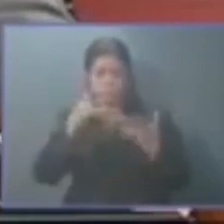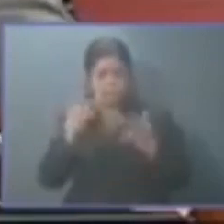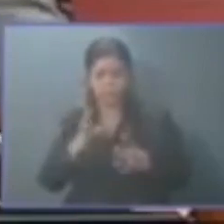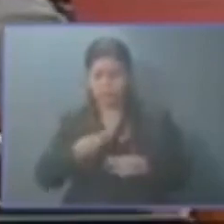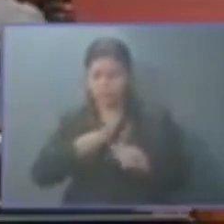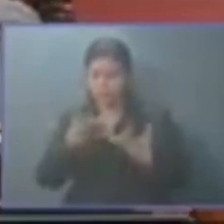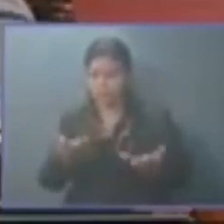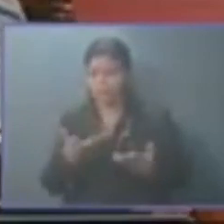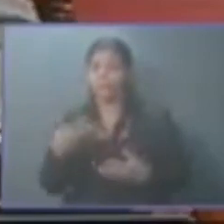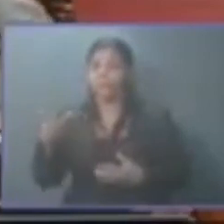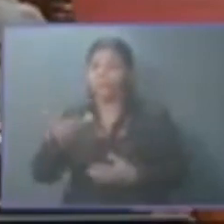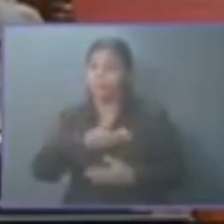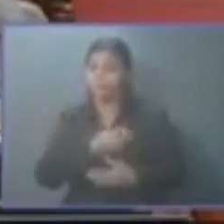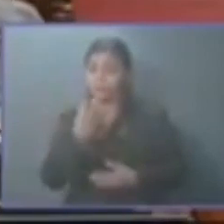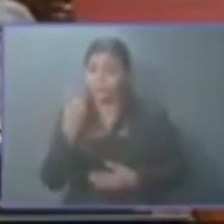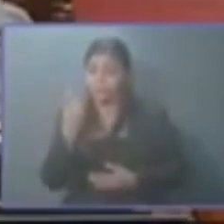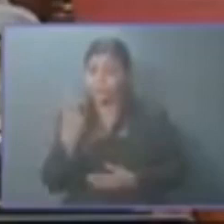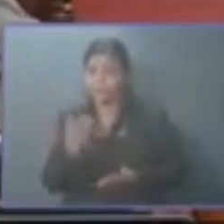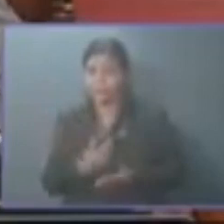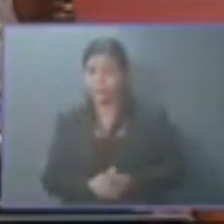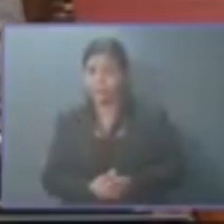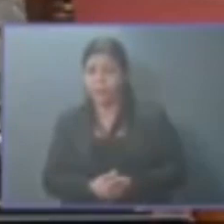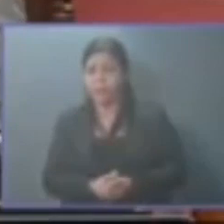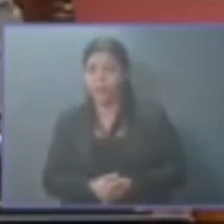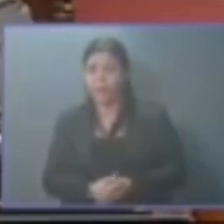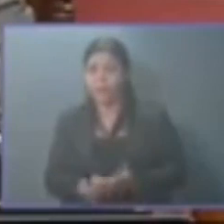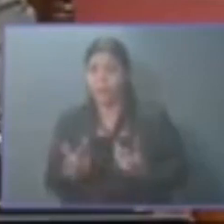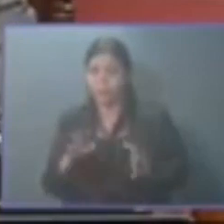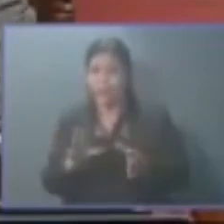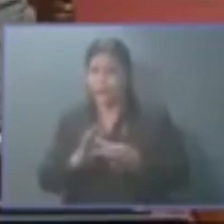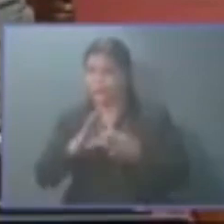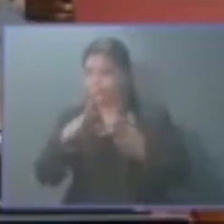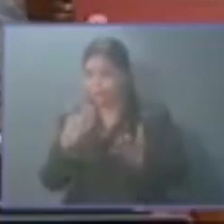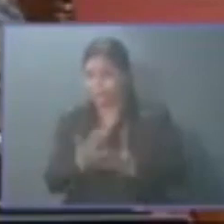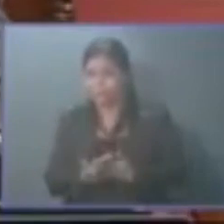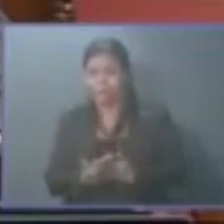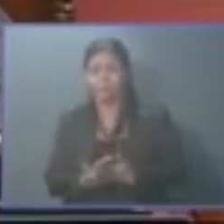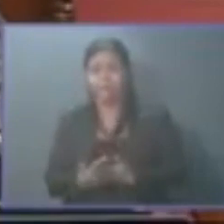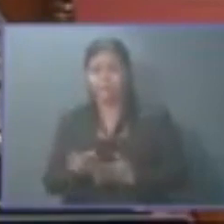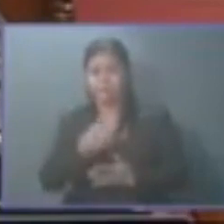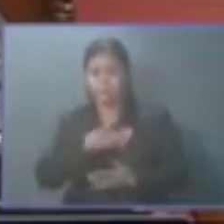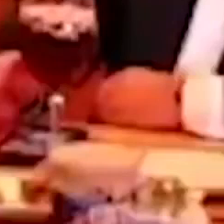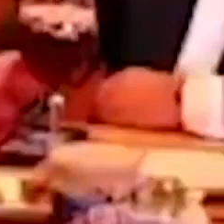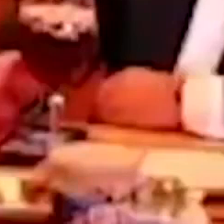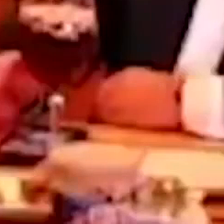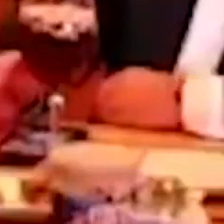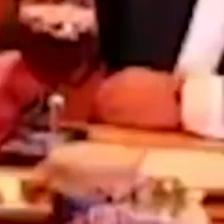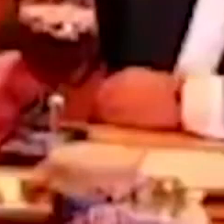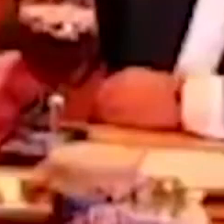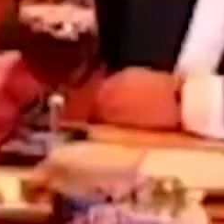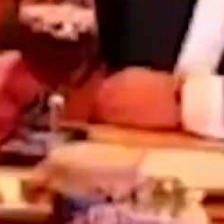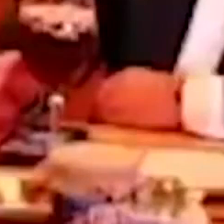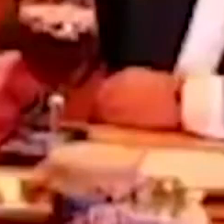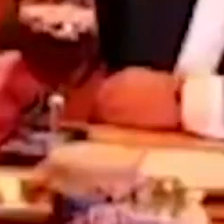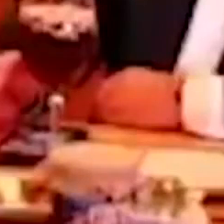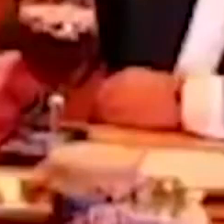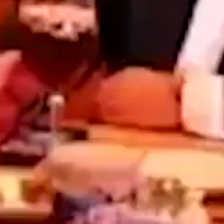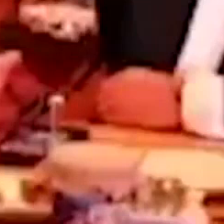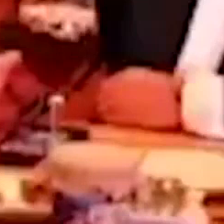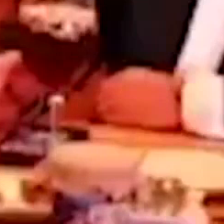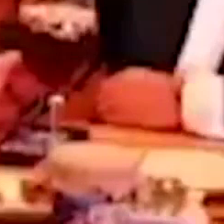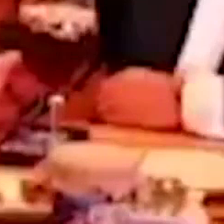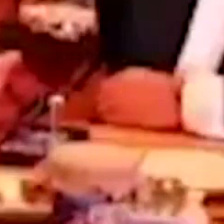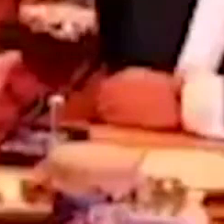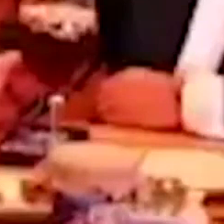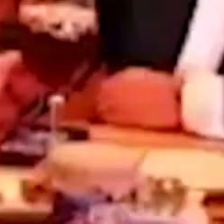el problema de la falta de cumplimiento al imperio de la ley es que no se cumple efectivamente. Hay un video, sí, de Norman